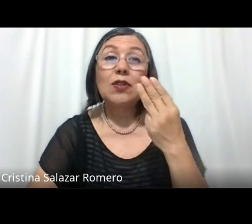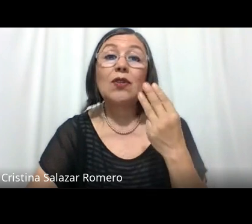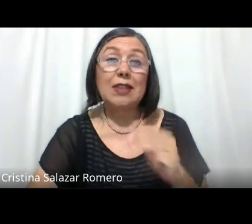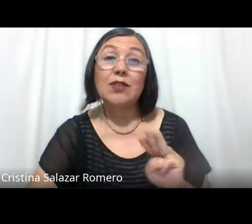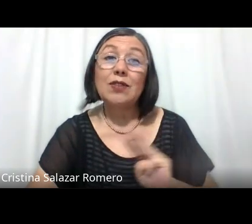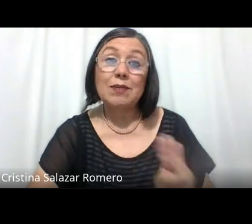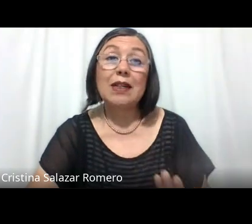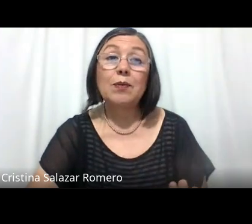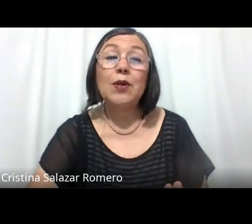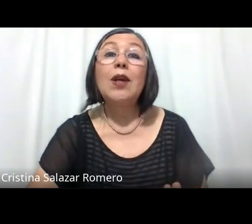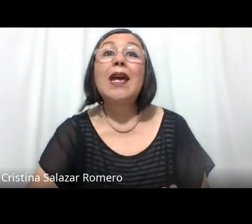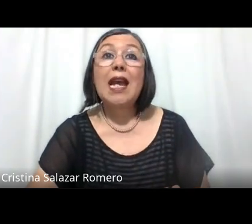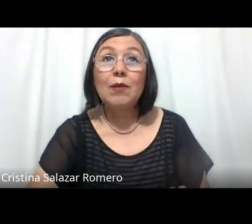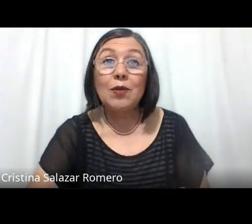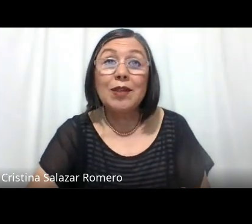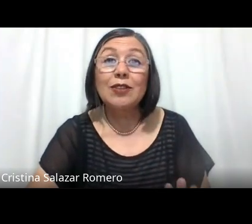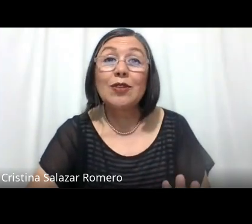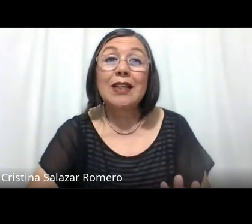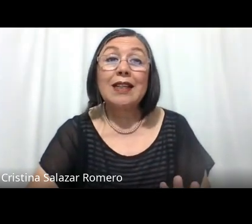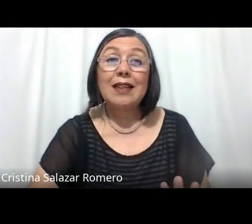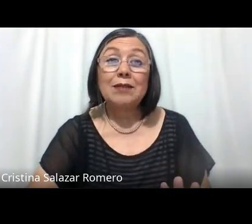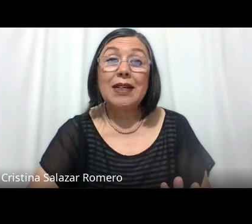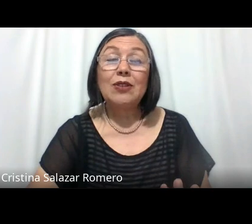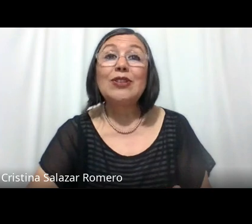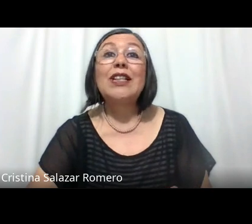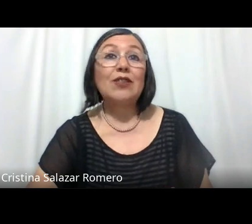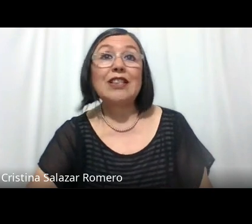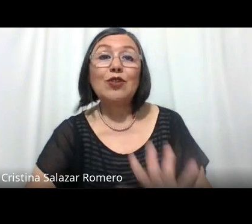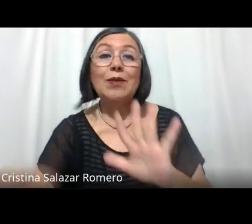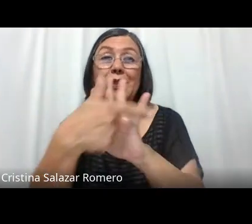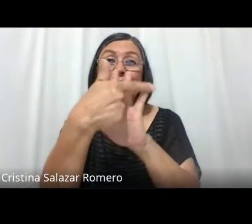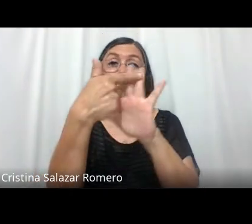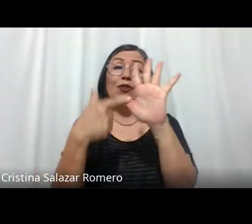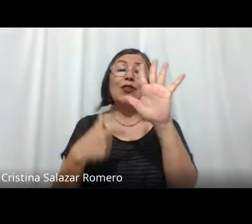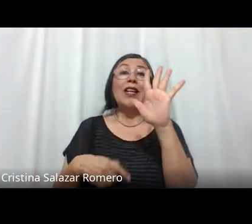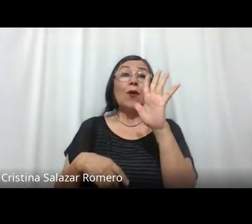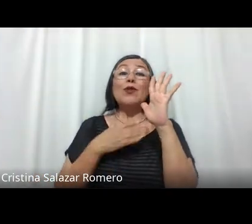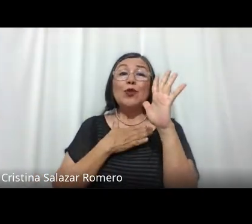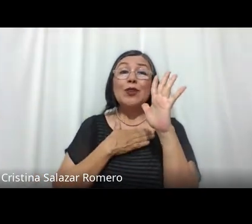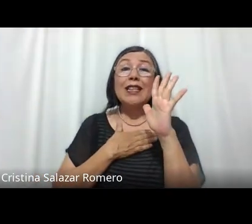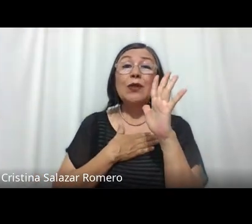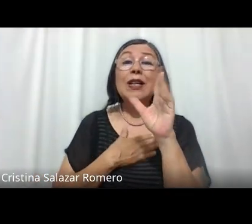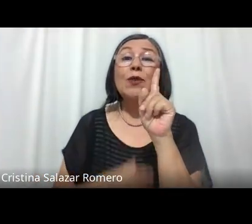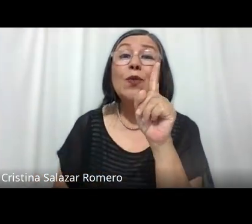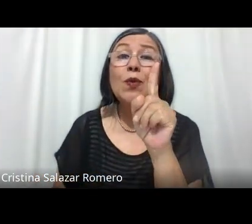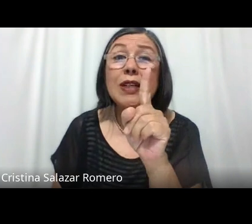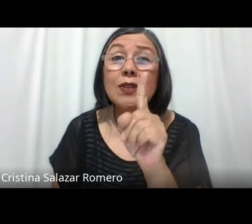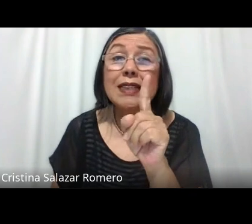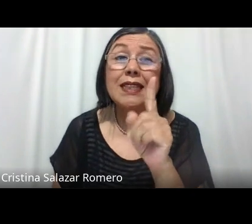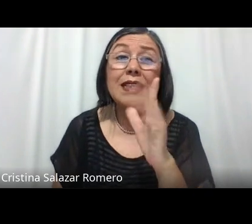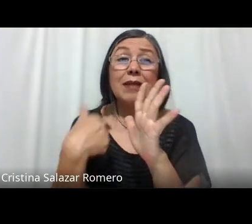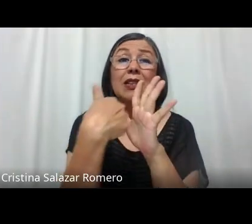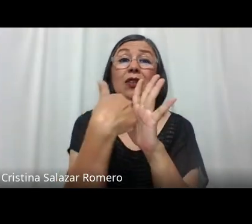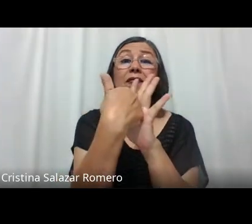localización con relación también al cuerpo, el movimiento de las manos y los rasgos no manuales. Esos son, cuando yo voy a ejecutar una